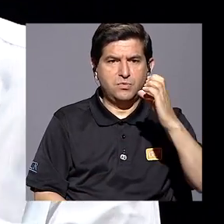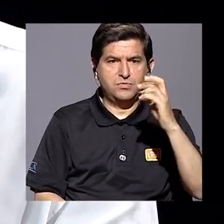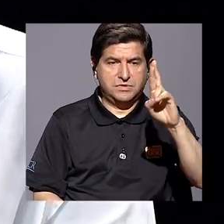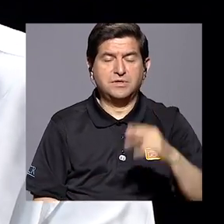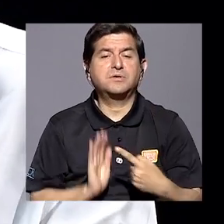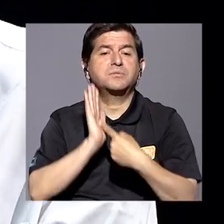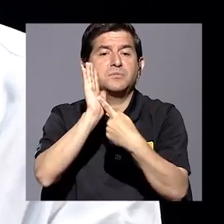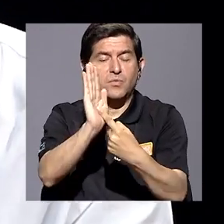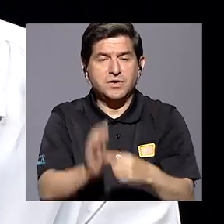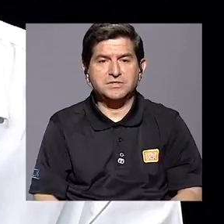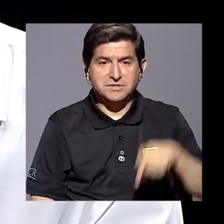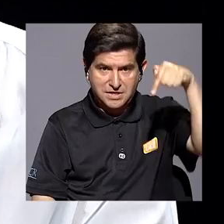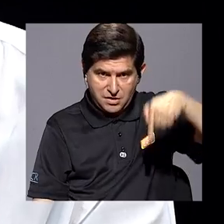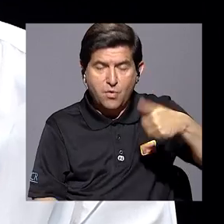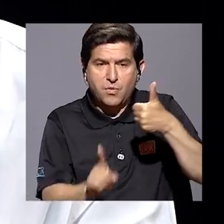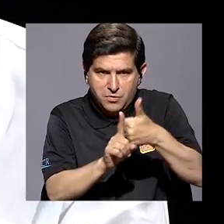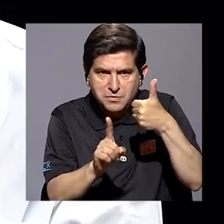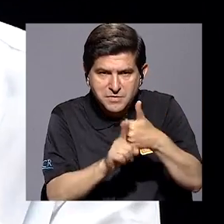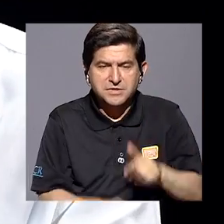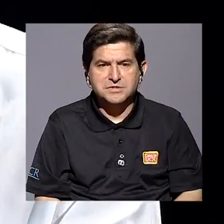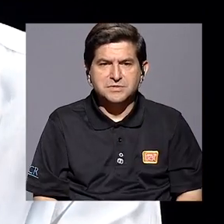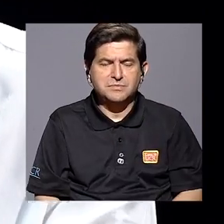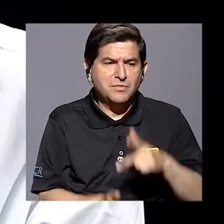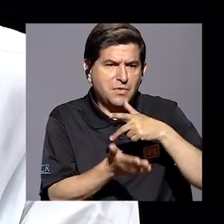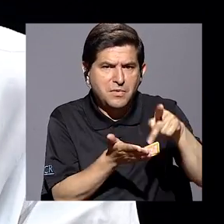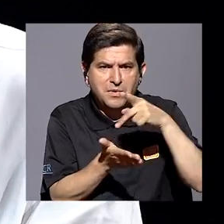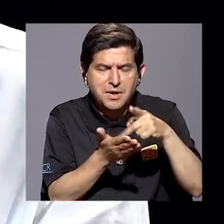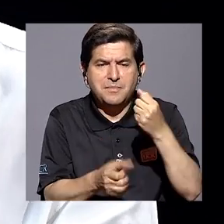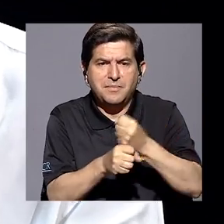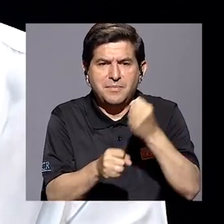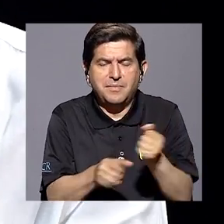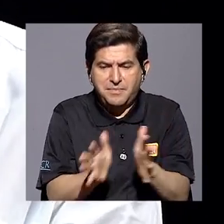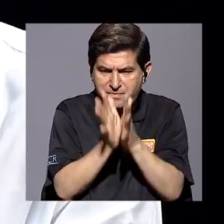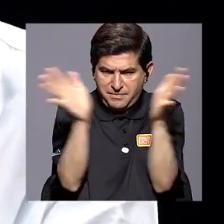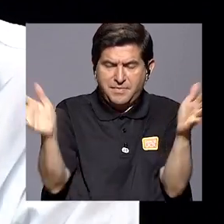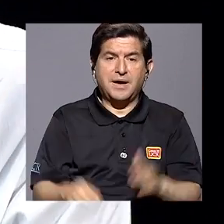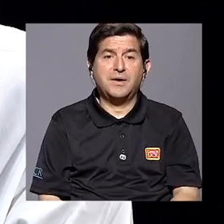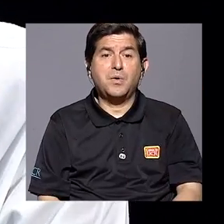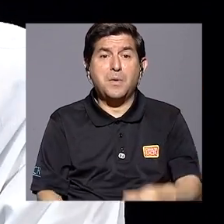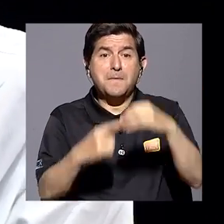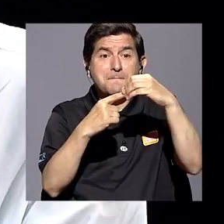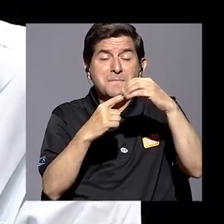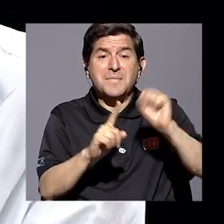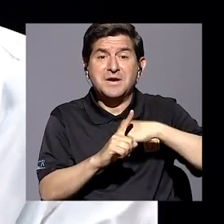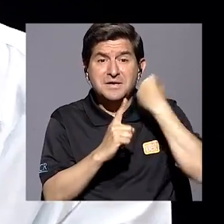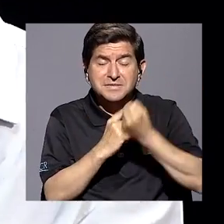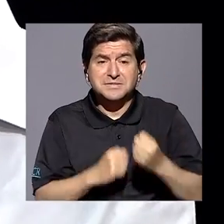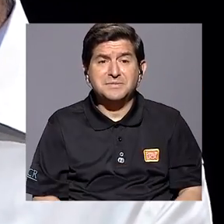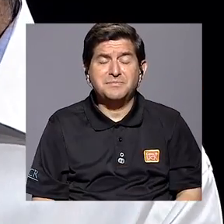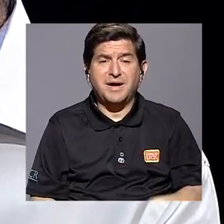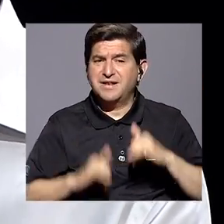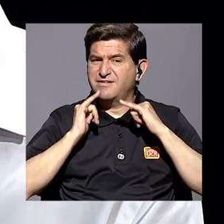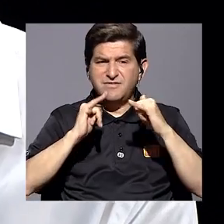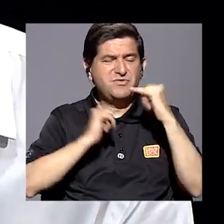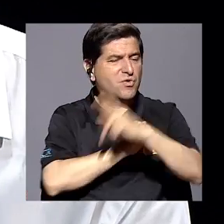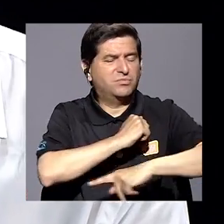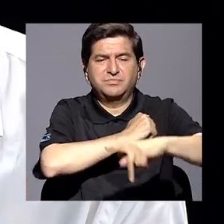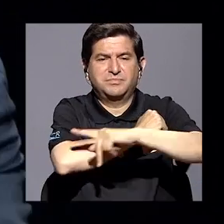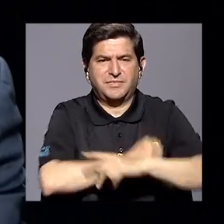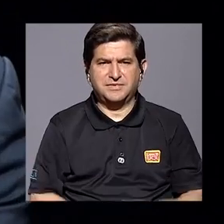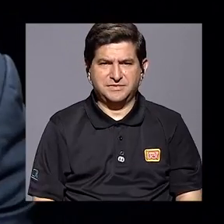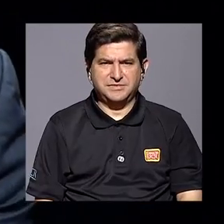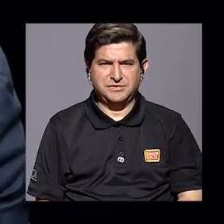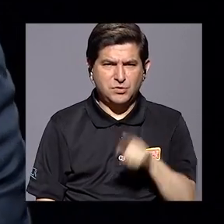que demuestran que hoy por hoy la remuneración del empleo público es el principal factor causante de desigualdad en el país